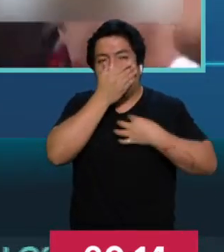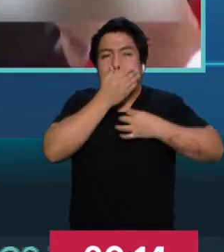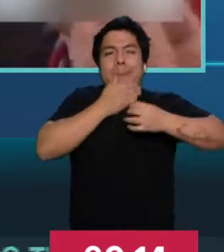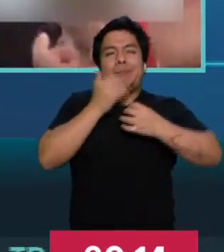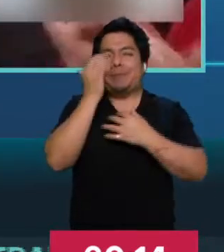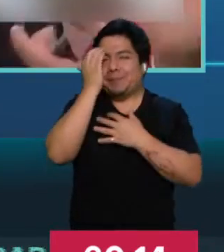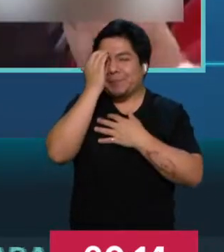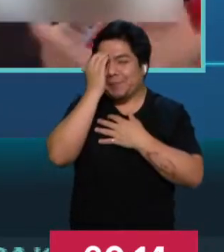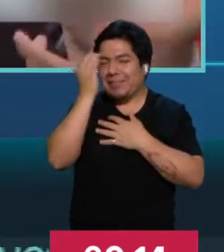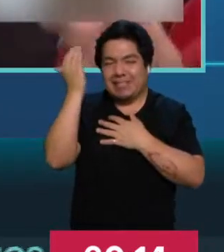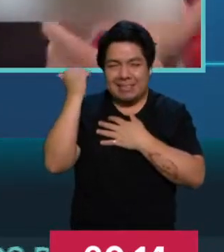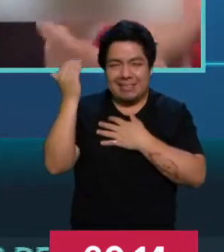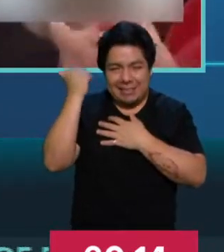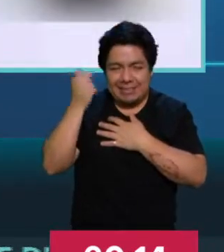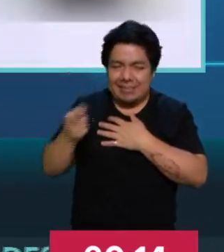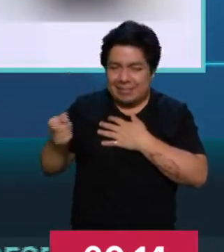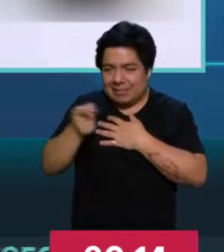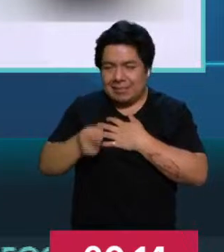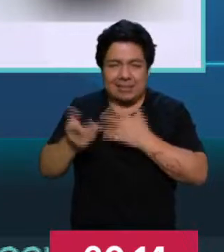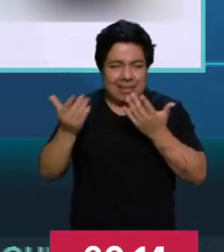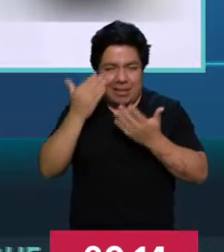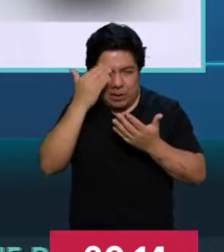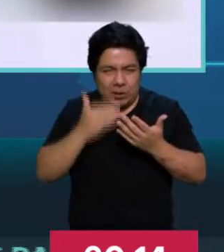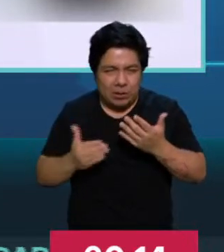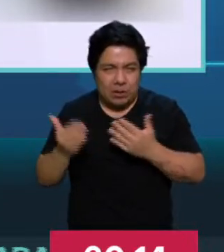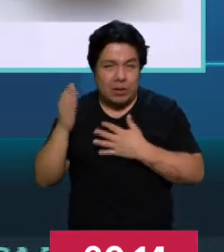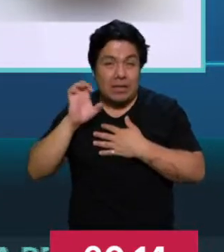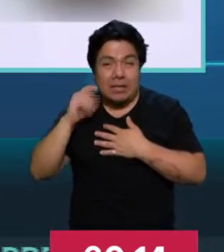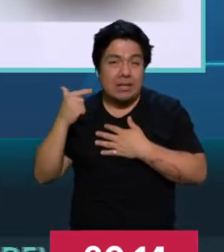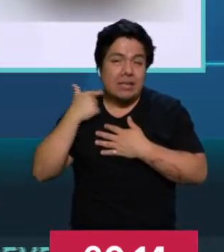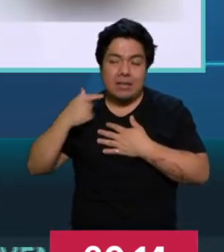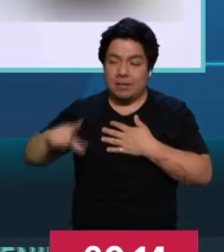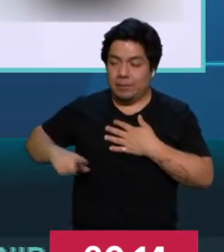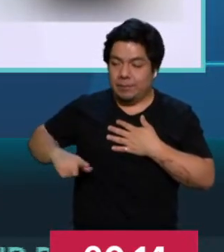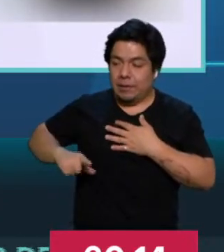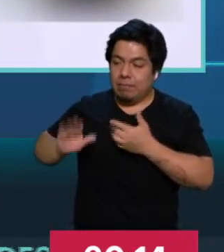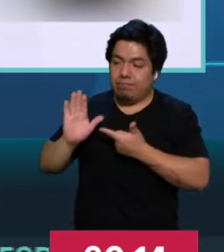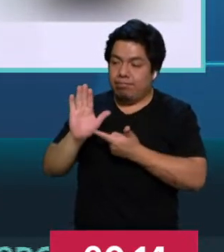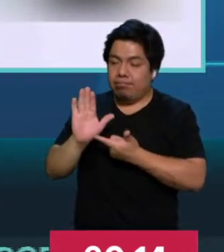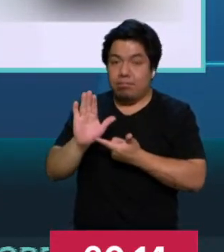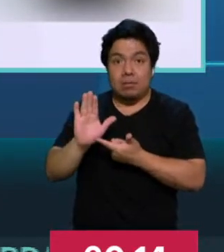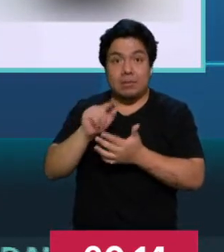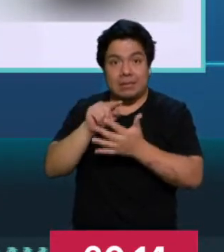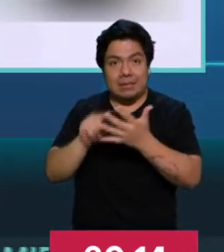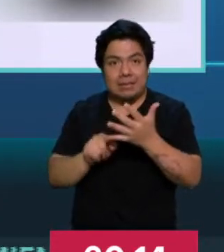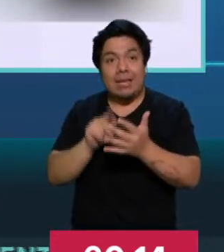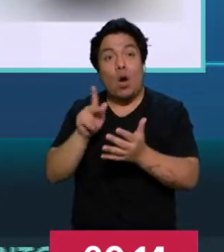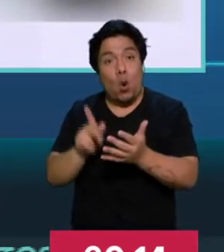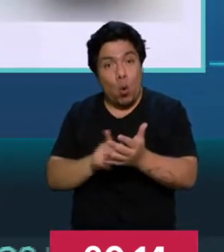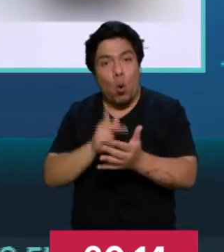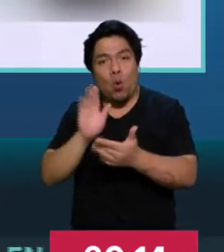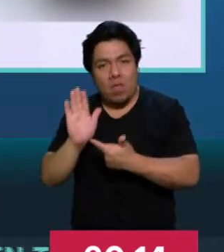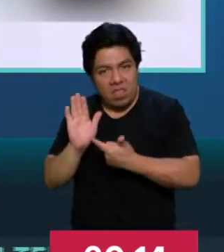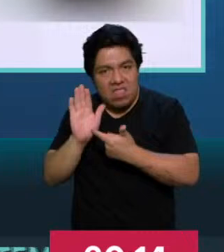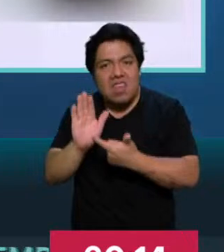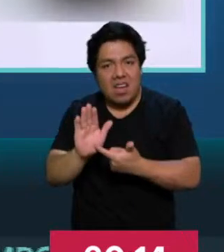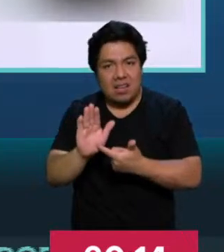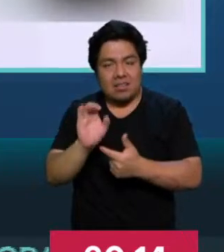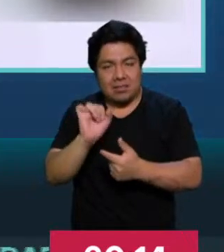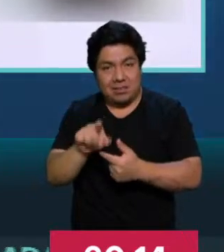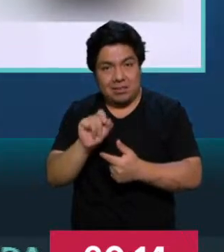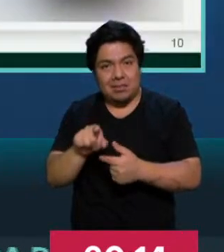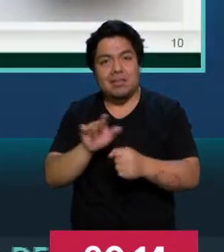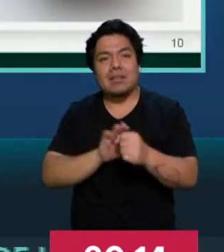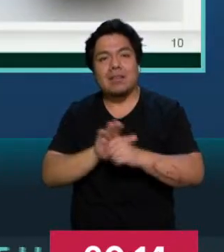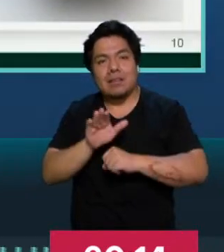ha venido dibujando desde el sexenio pasado, pero aquí se retoma de una manera muy importante y se